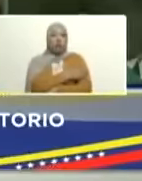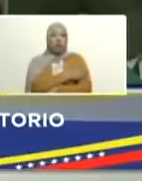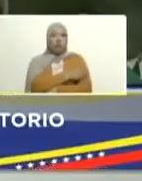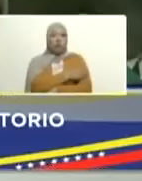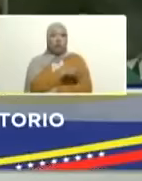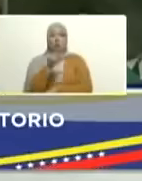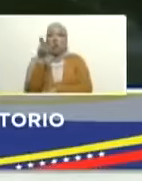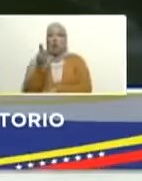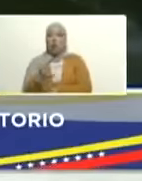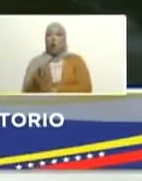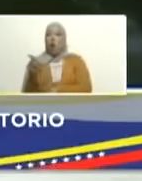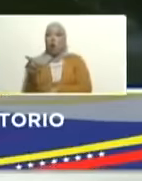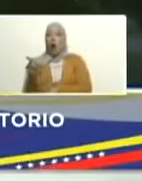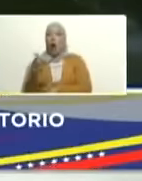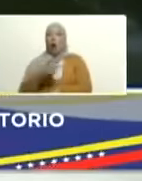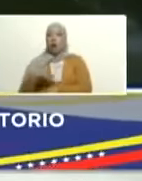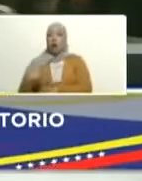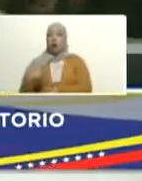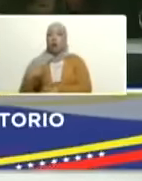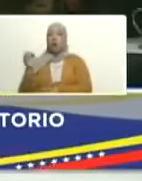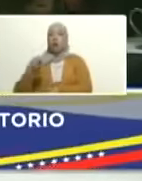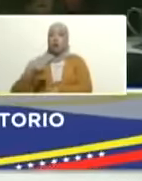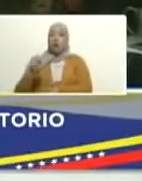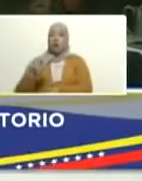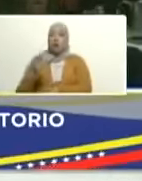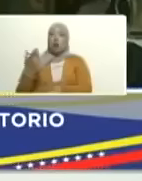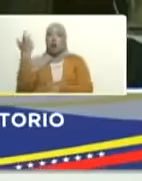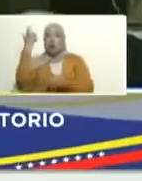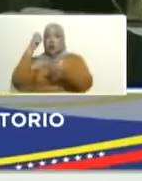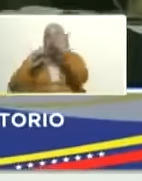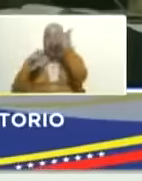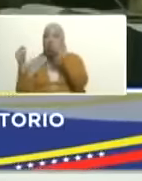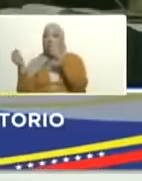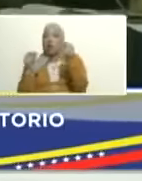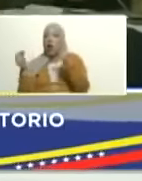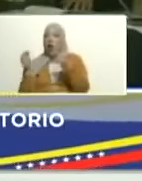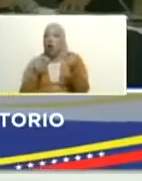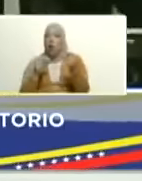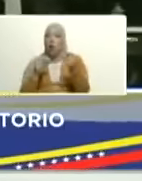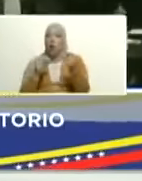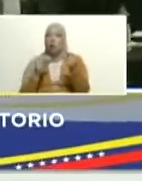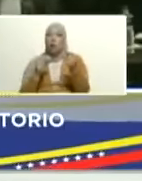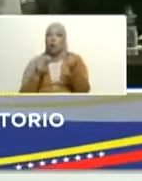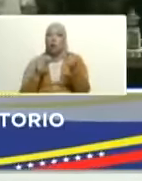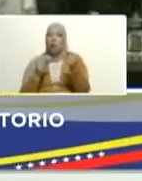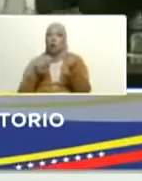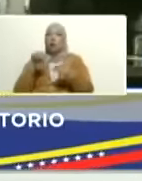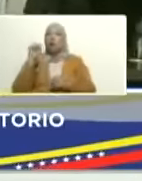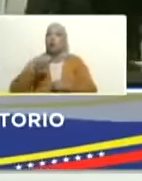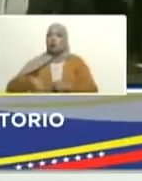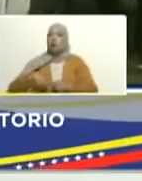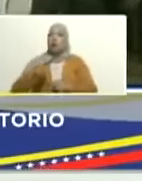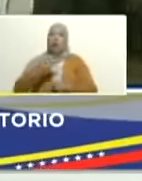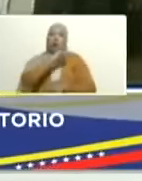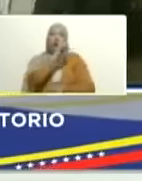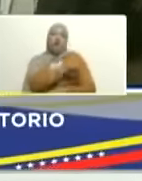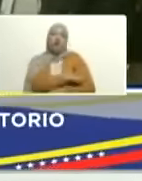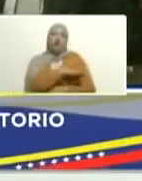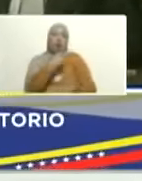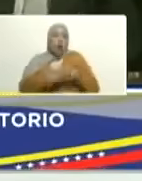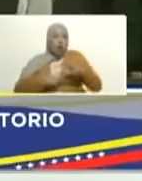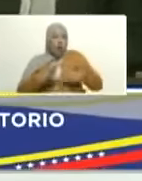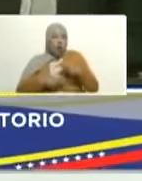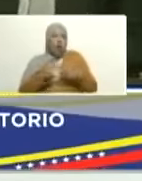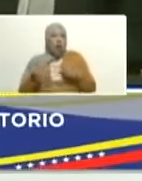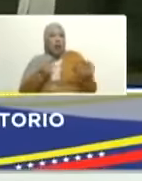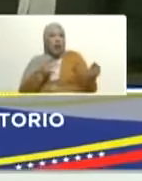Jorge Rodríguez, que decían que era debilidad de Chávez dialogar Y Chávez decía, la mayor fortaleza de la revolución